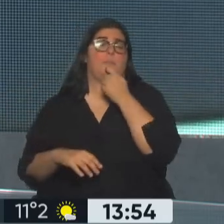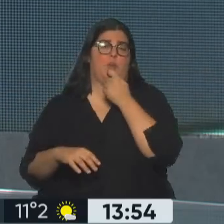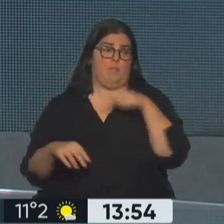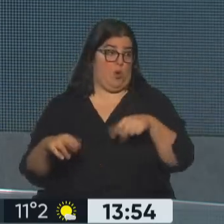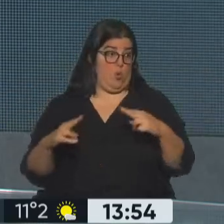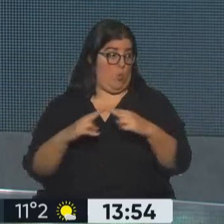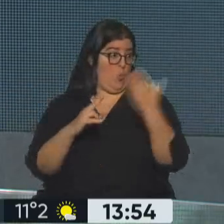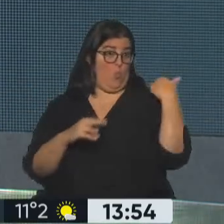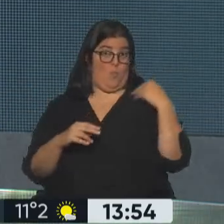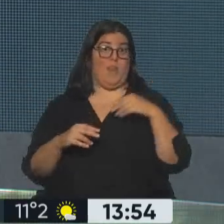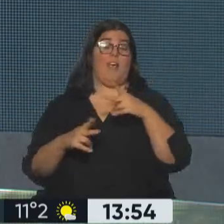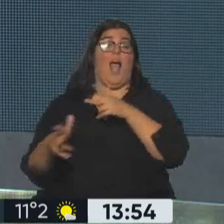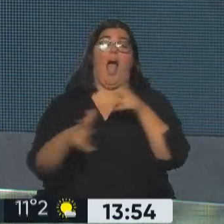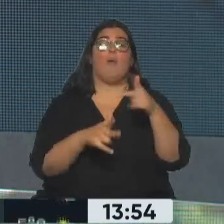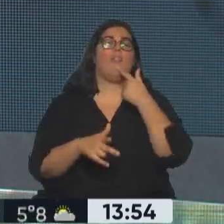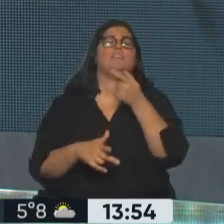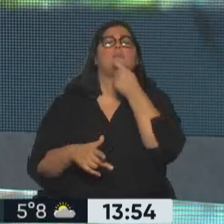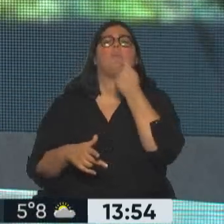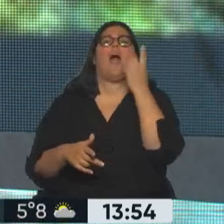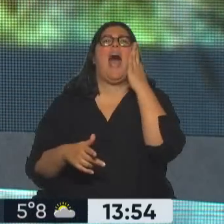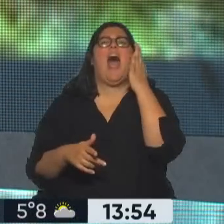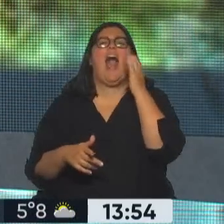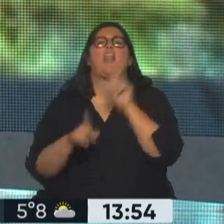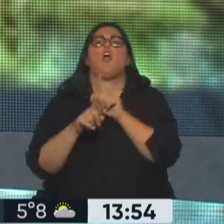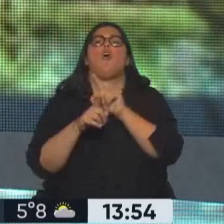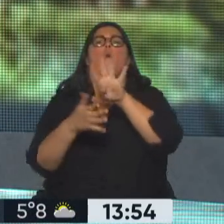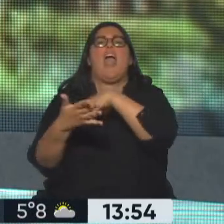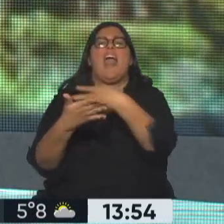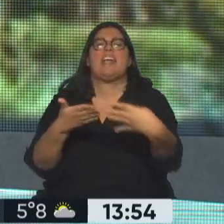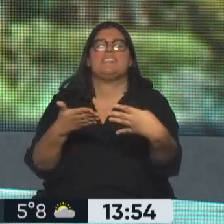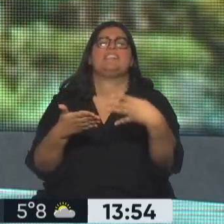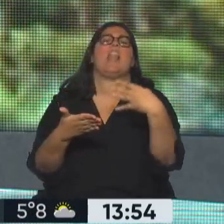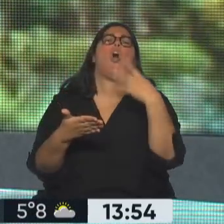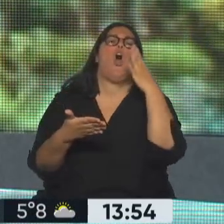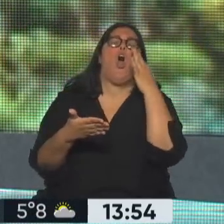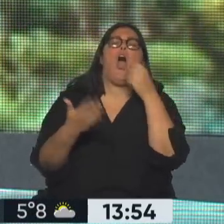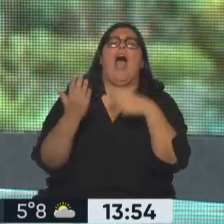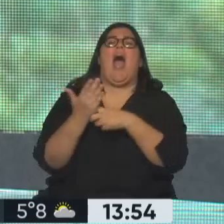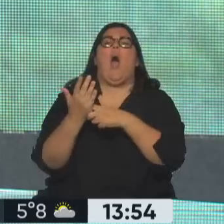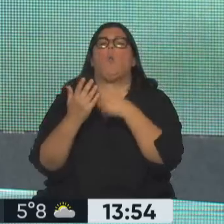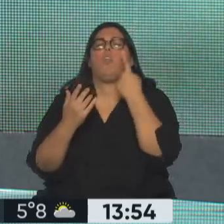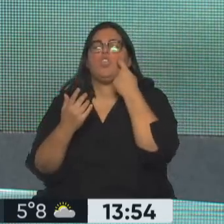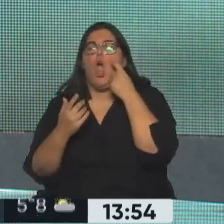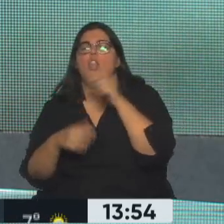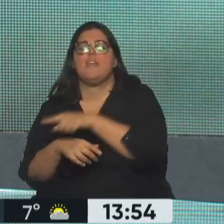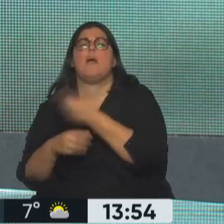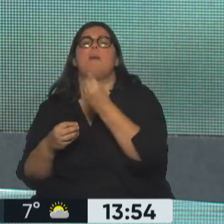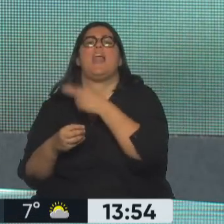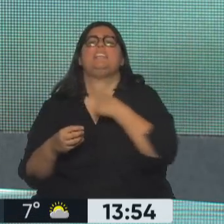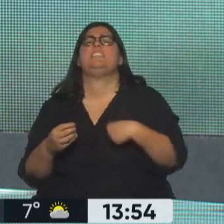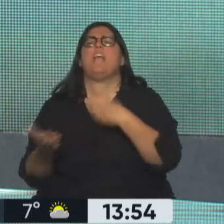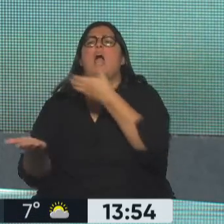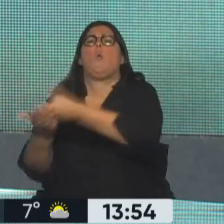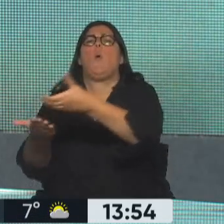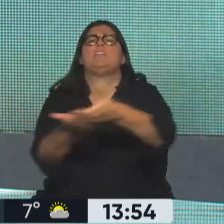de tener más o menos a mano, como si fuese una suerte de Excel o una auditoría, para ver dónde está invirtiendo China, que nos puede, en el